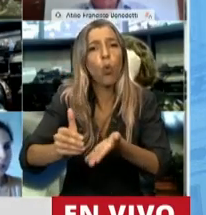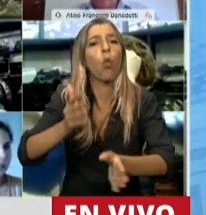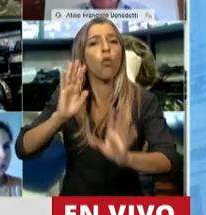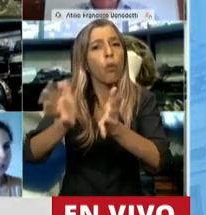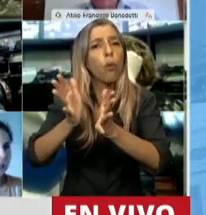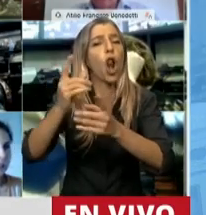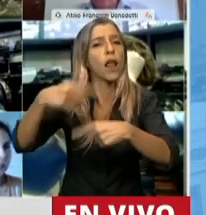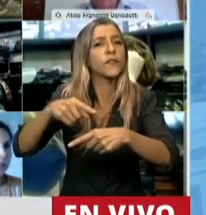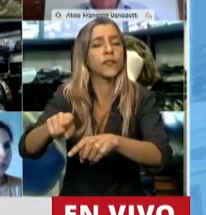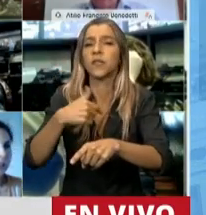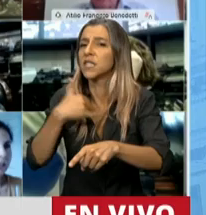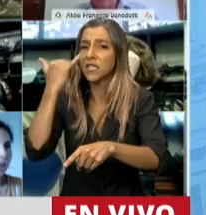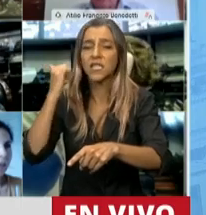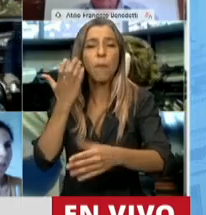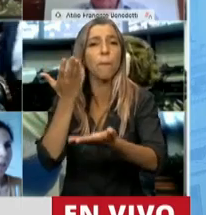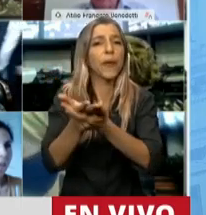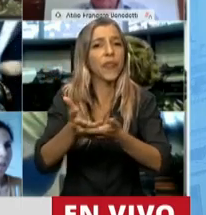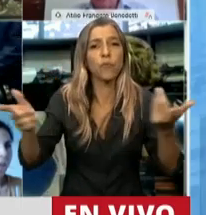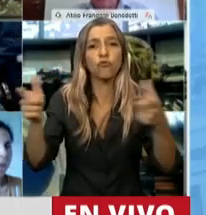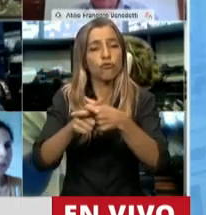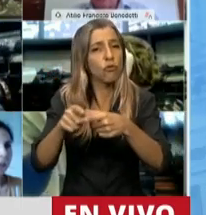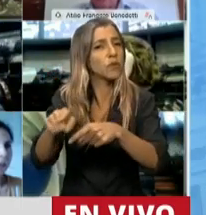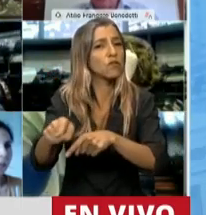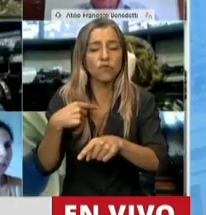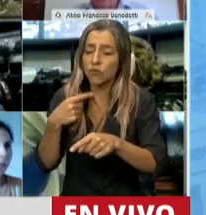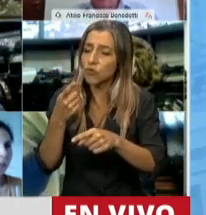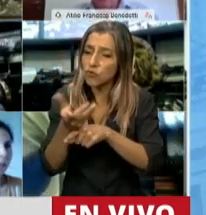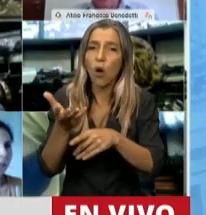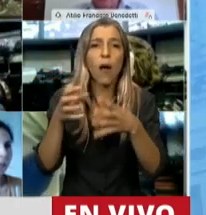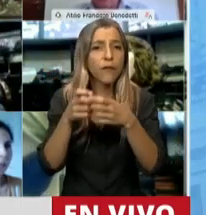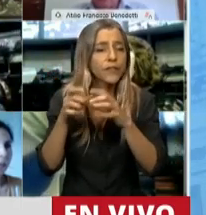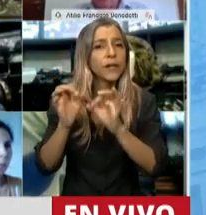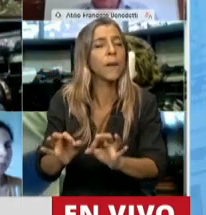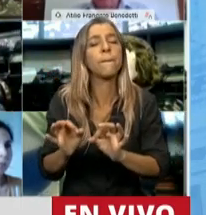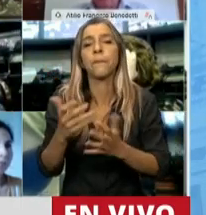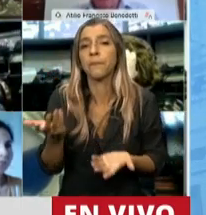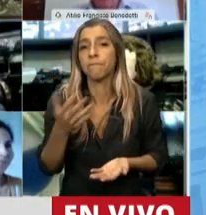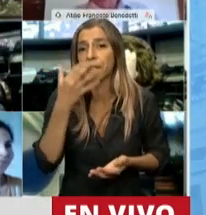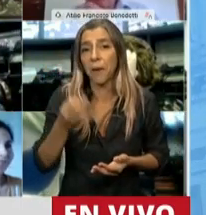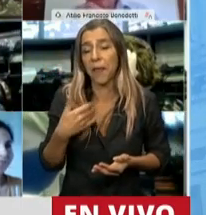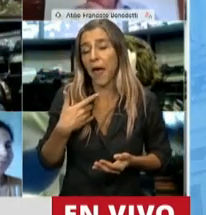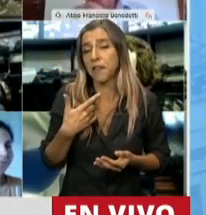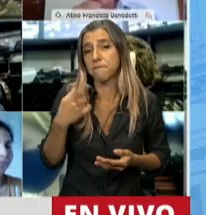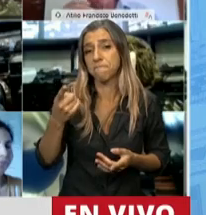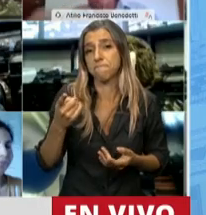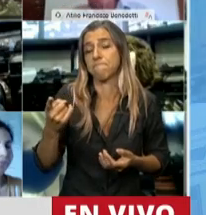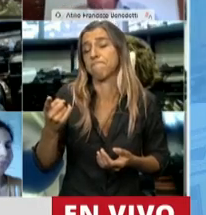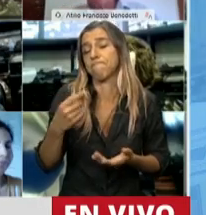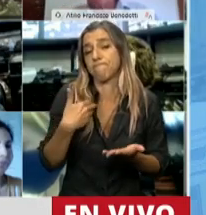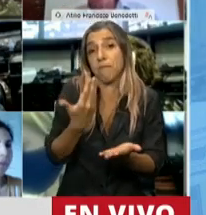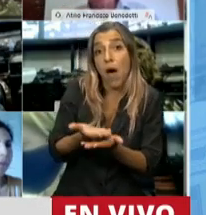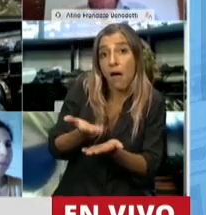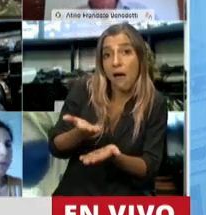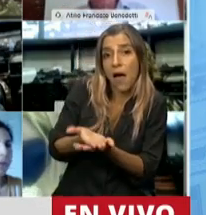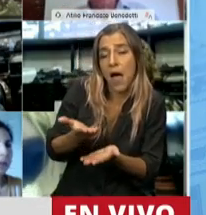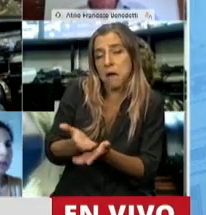de Agricultura. No hemos conseguido, pese a nuestro pedido, siquiera que se tratara en asesores. De la misma manera, hemos